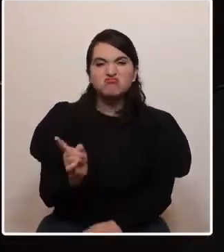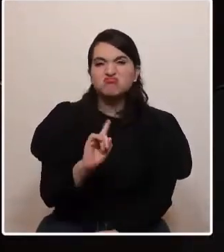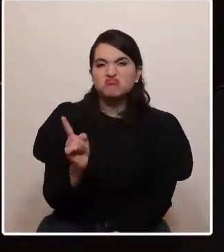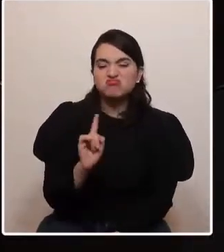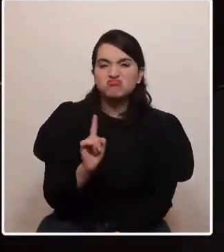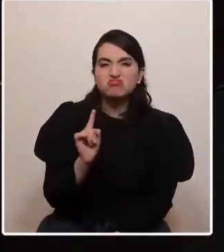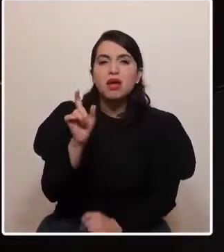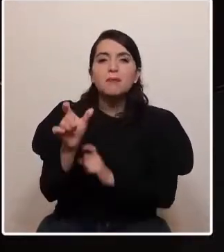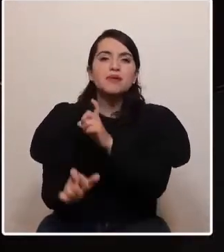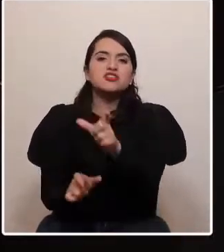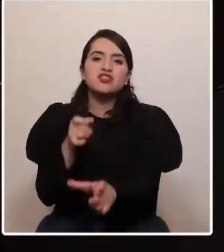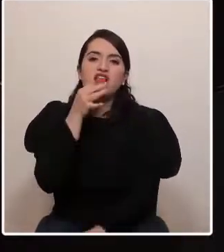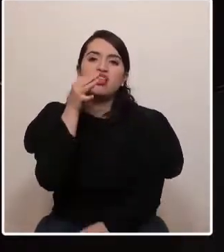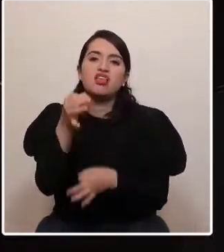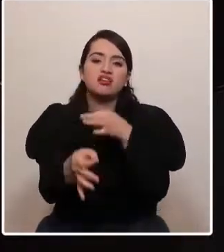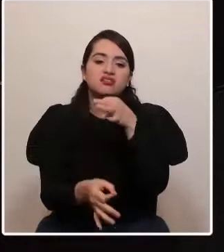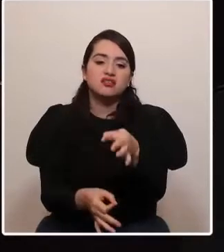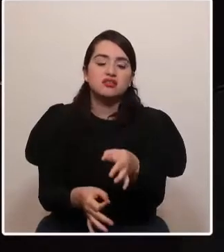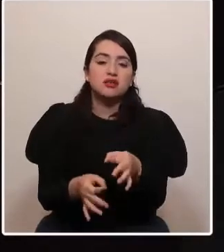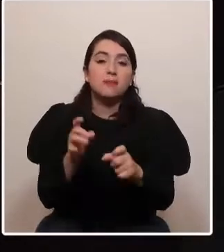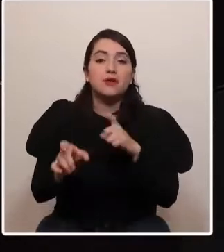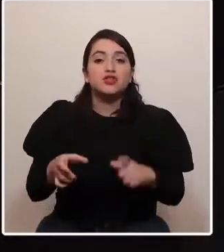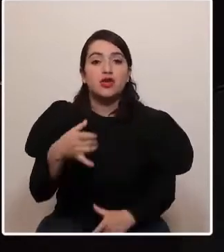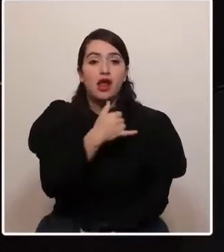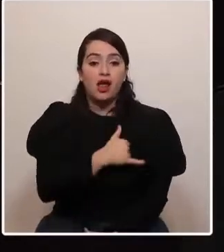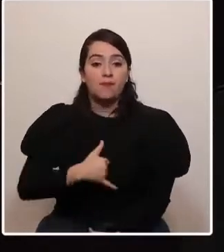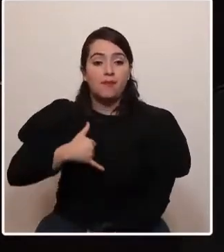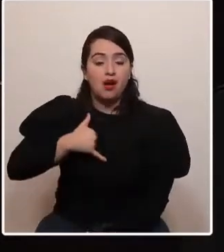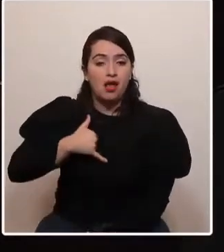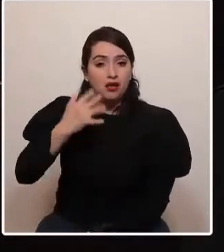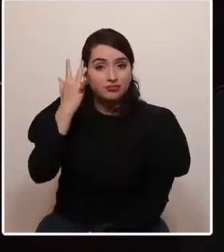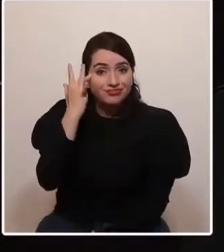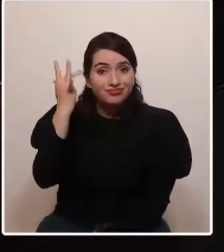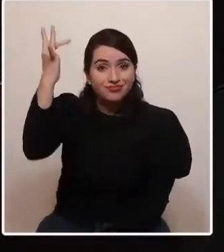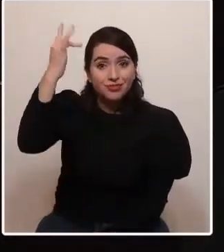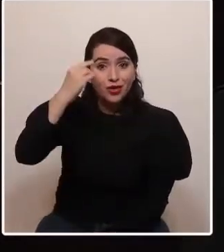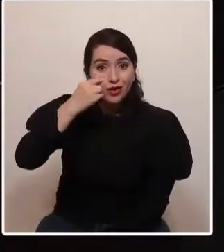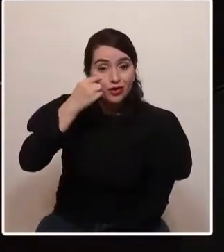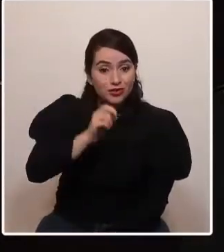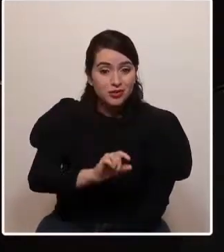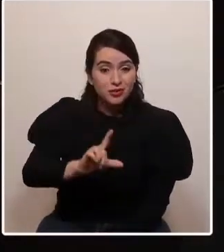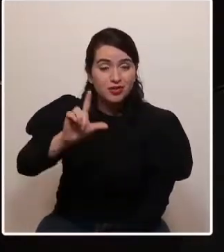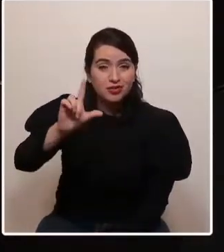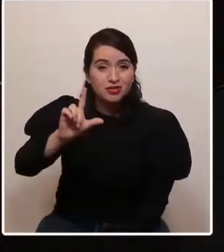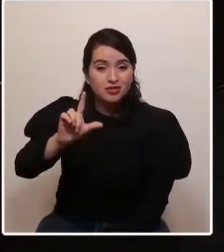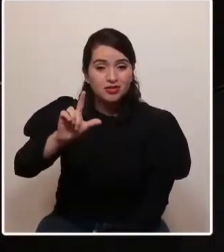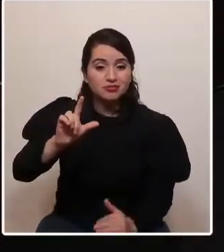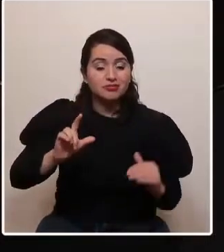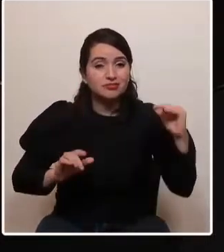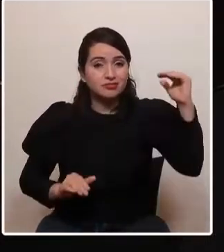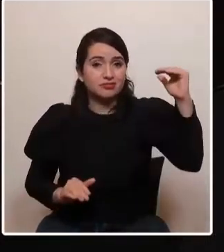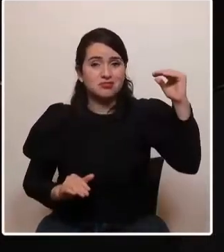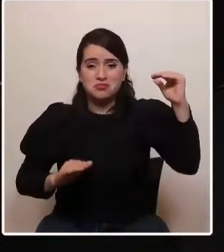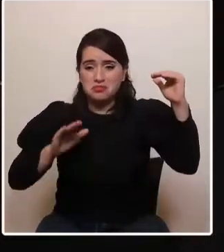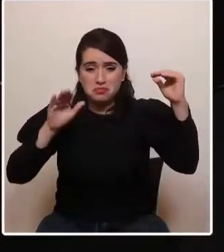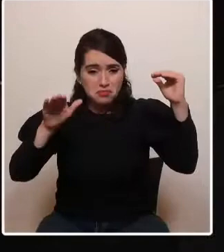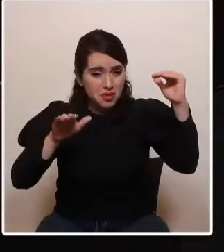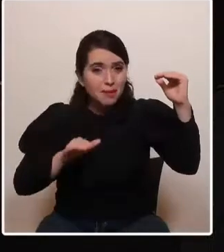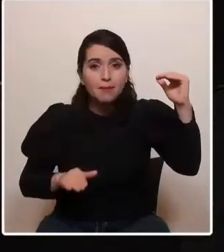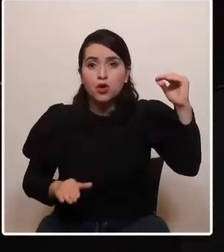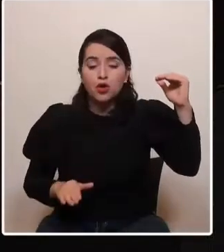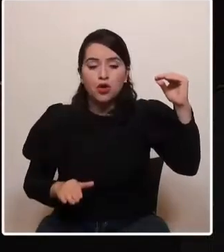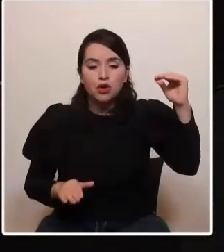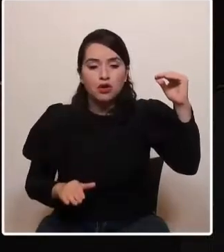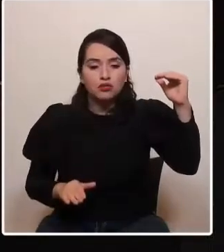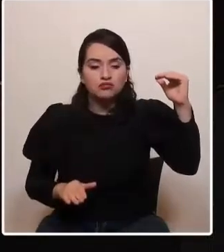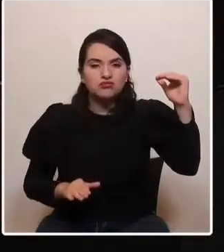nadie que los aymaras, nuestros saberes, tienen la misma jerarquía como si